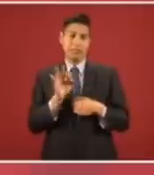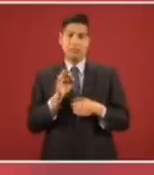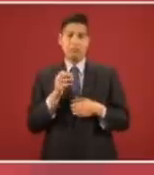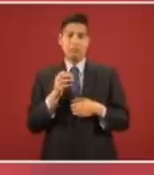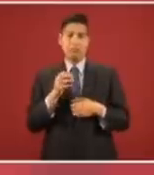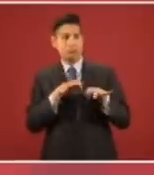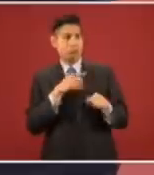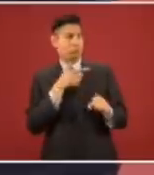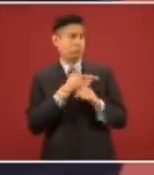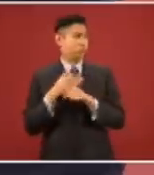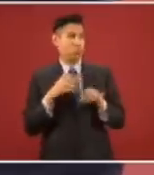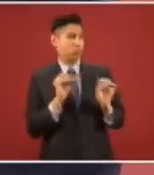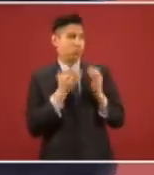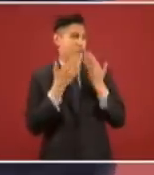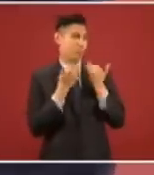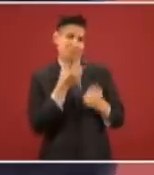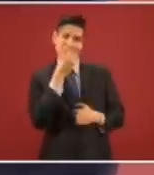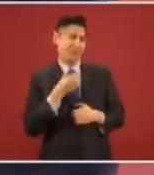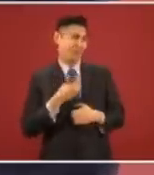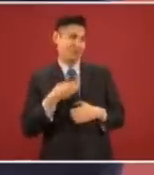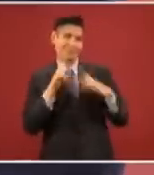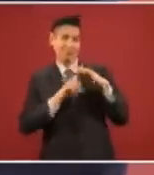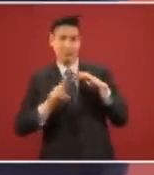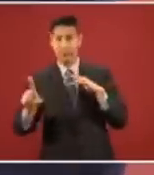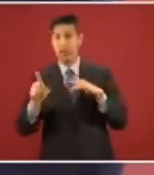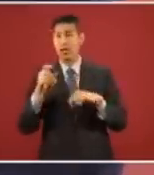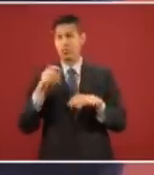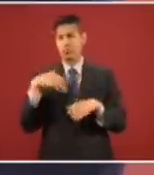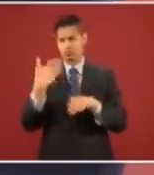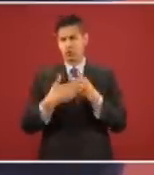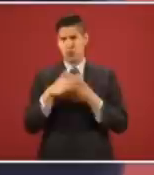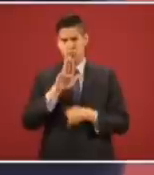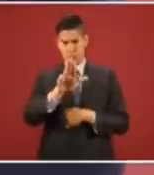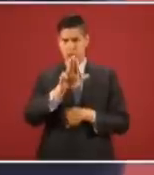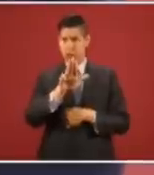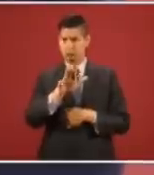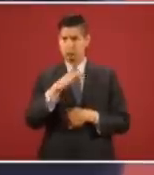Esto lo vamos a poder demostrar el miércoles.